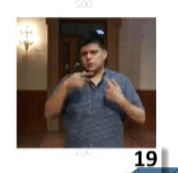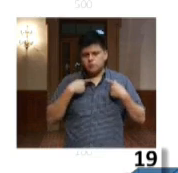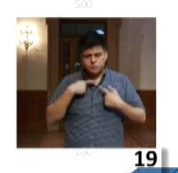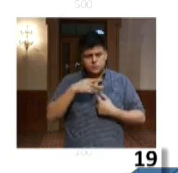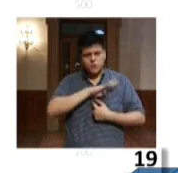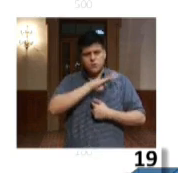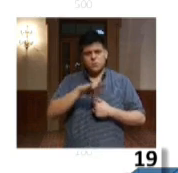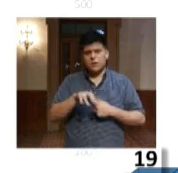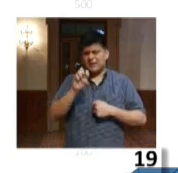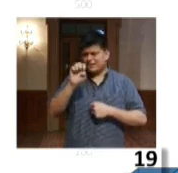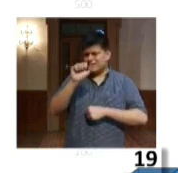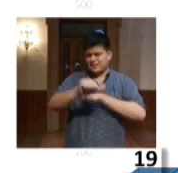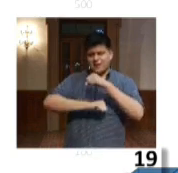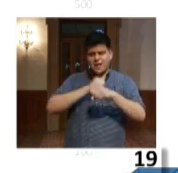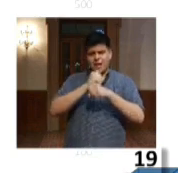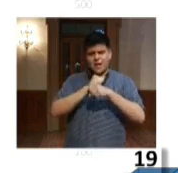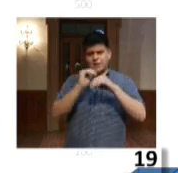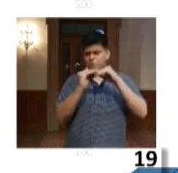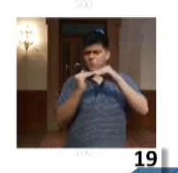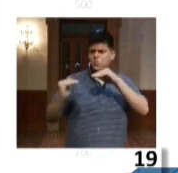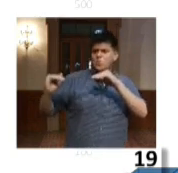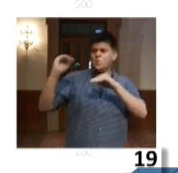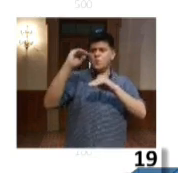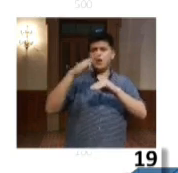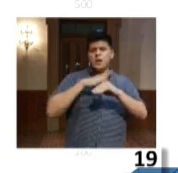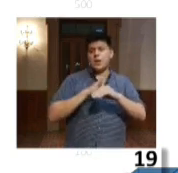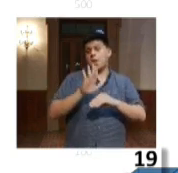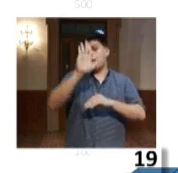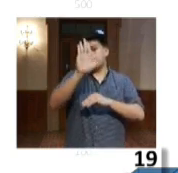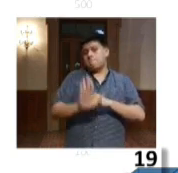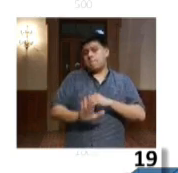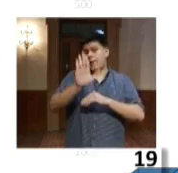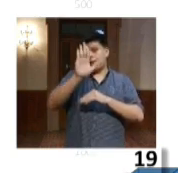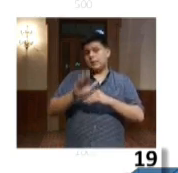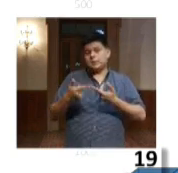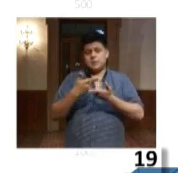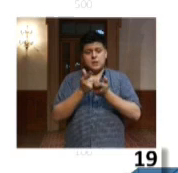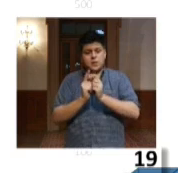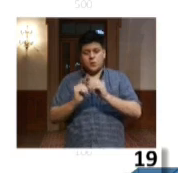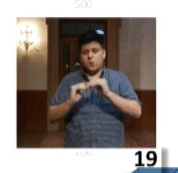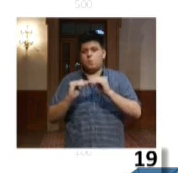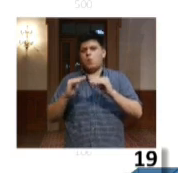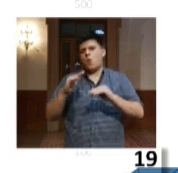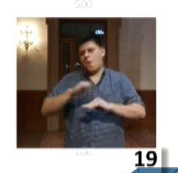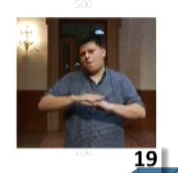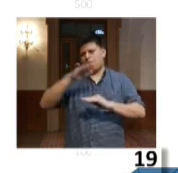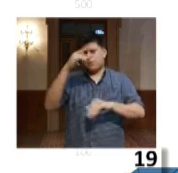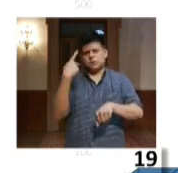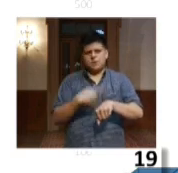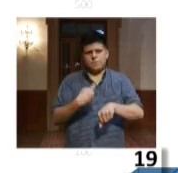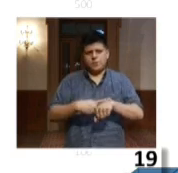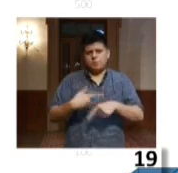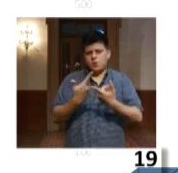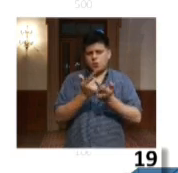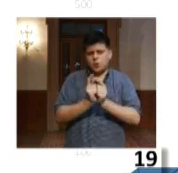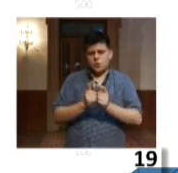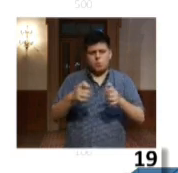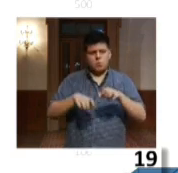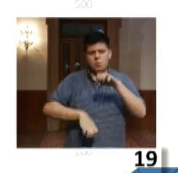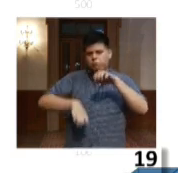en el grupo de 60 años y más, que aparentemente es el grupo que tiene más comorbilidades por ser el grupo de mayor